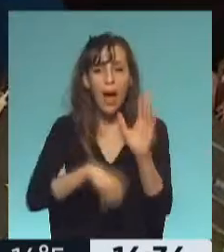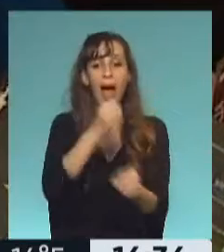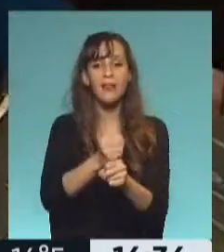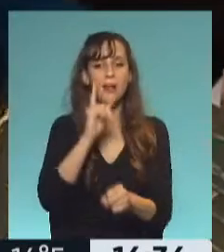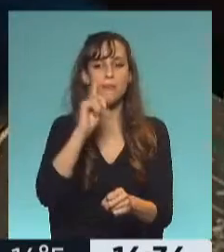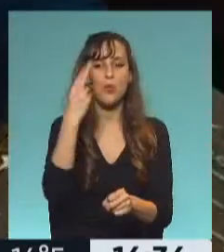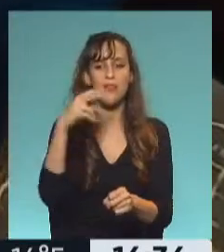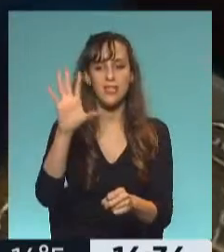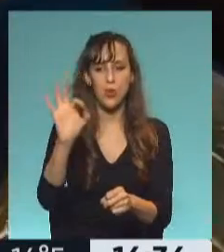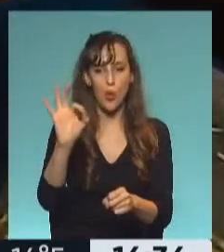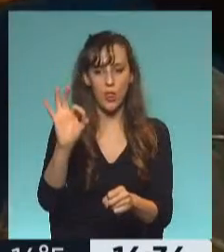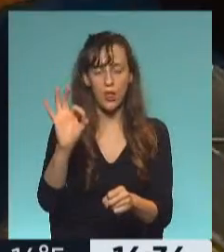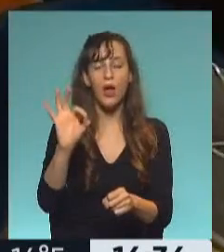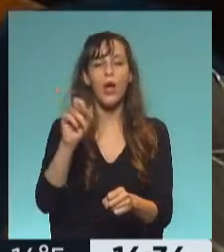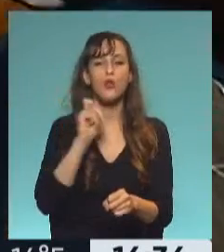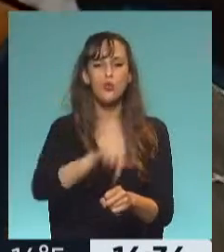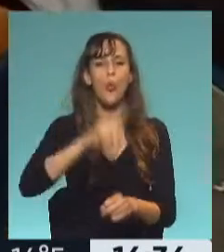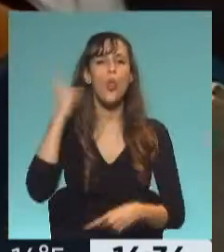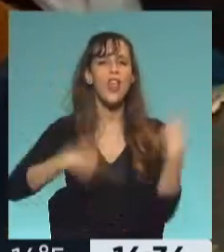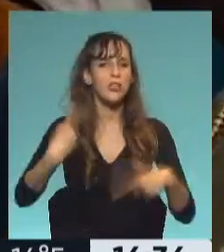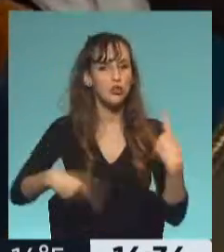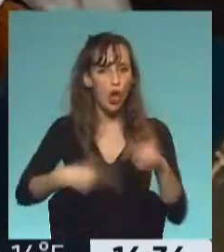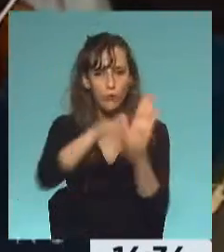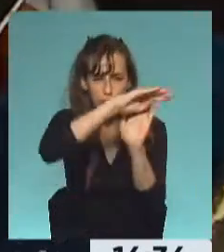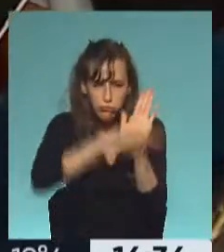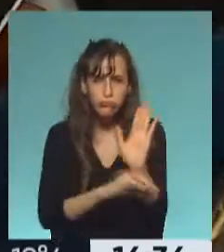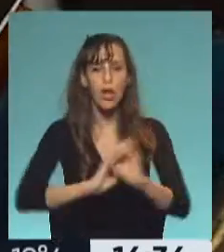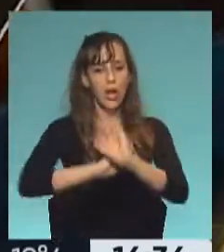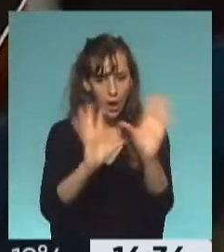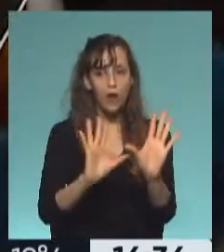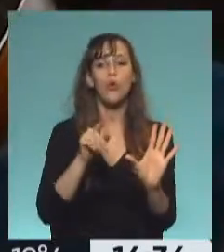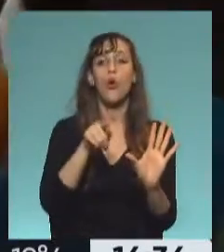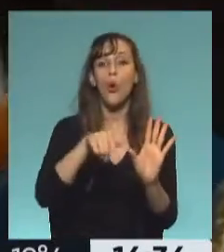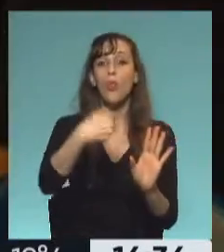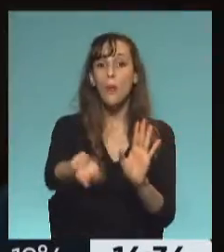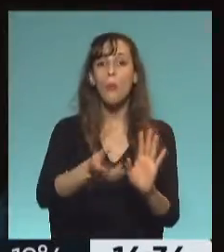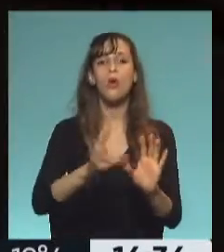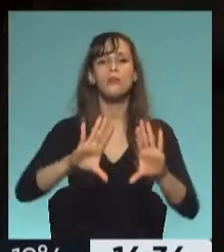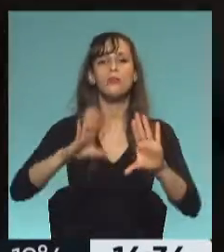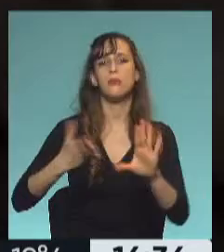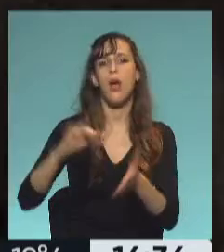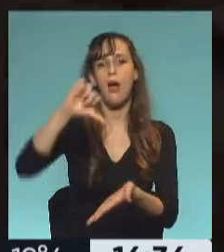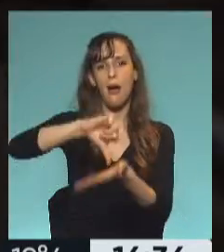1950. Se hace una cantidad muy grande de ejemplares y se distribuye por todo el país.